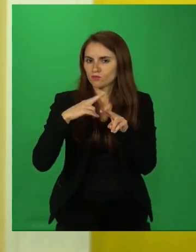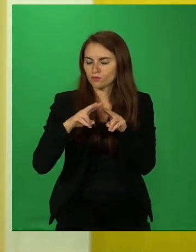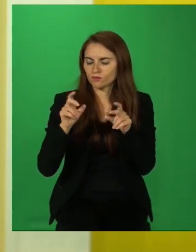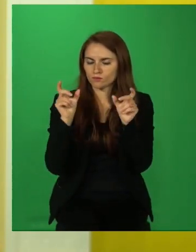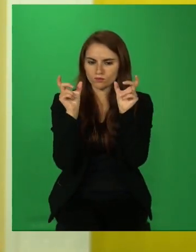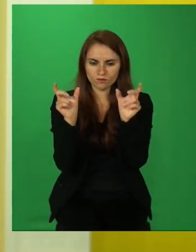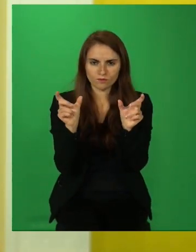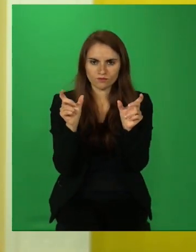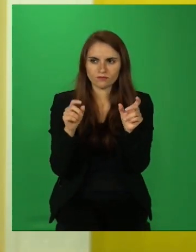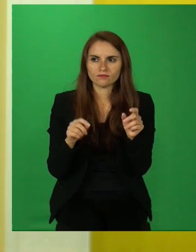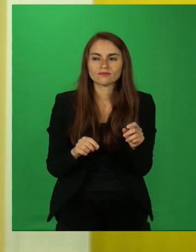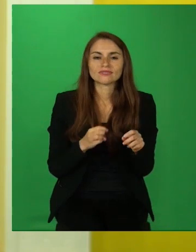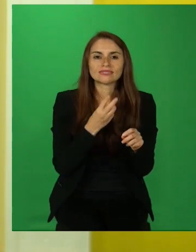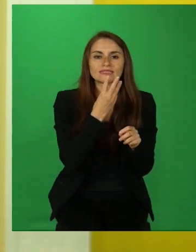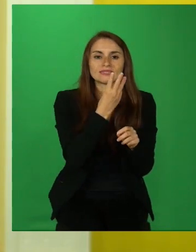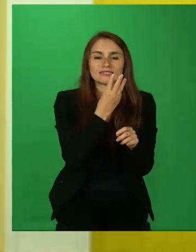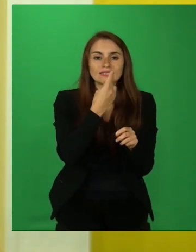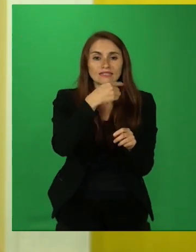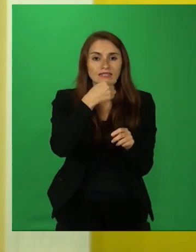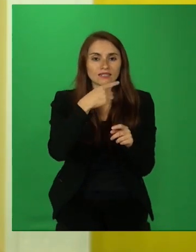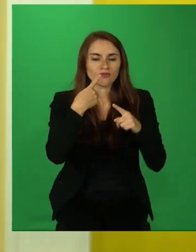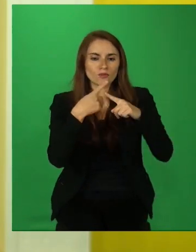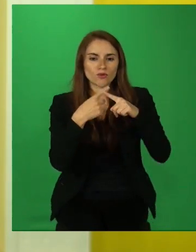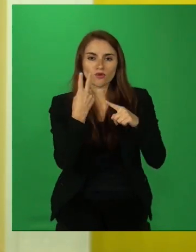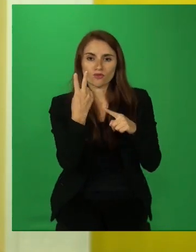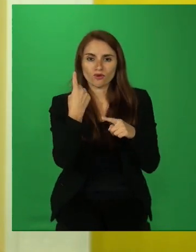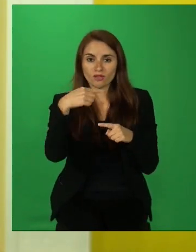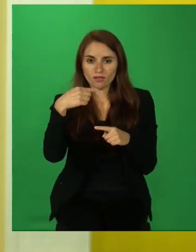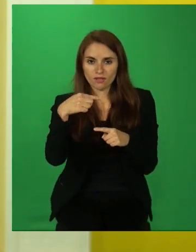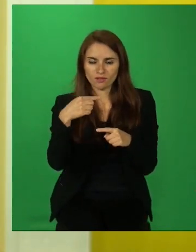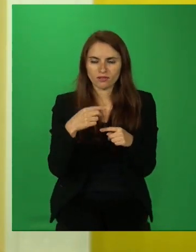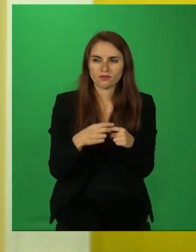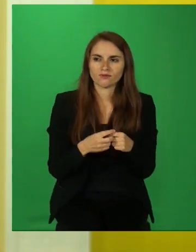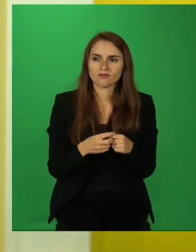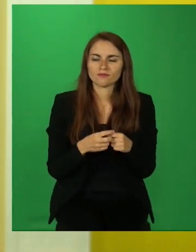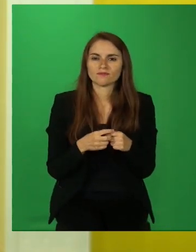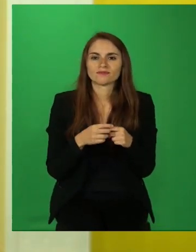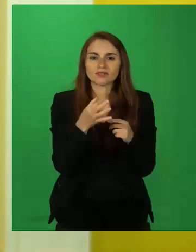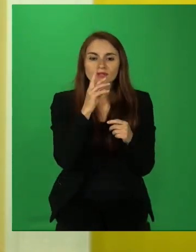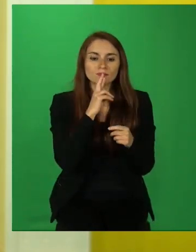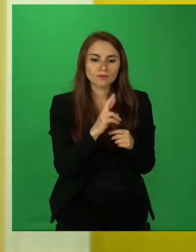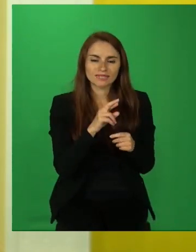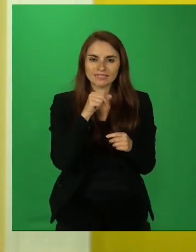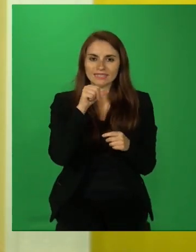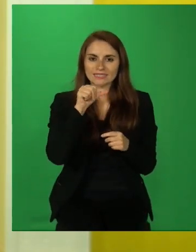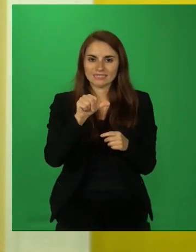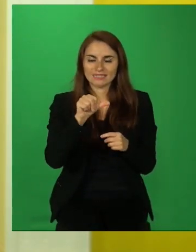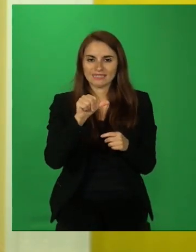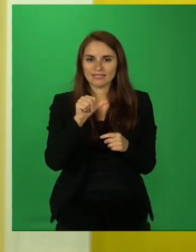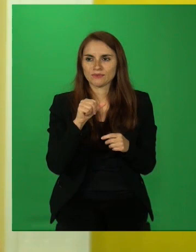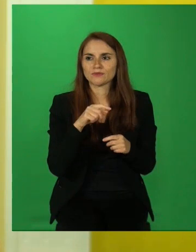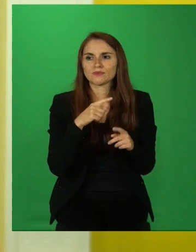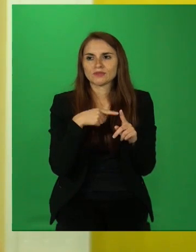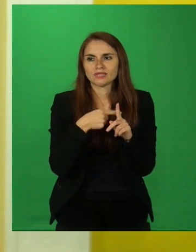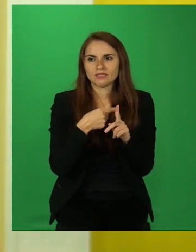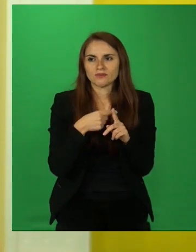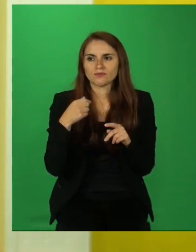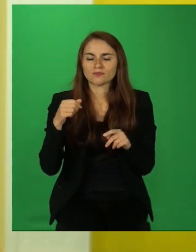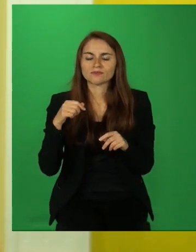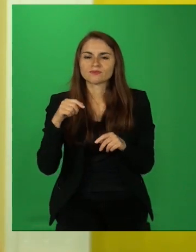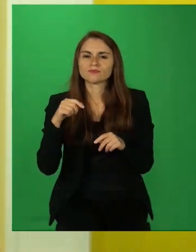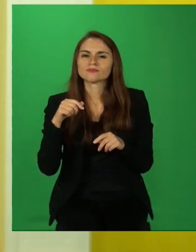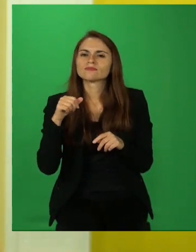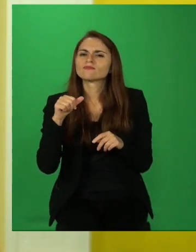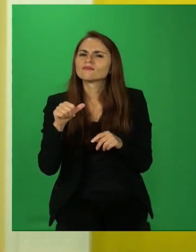nos quedaría 3 negativos por 2 negativos bien 6 positivos más 6 negativos